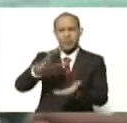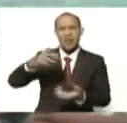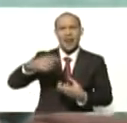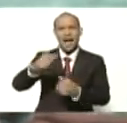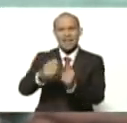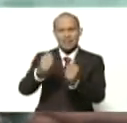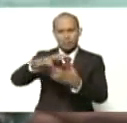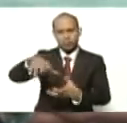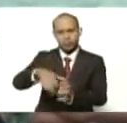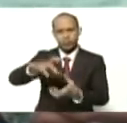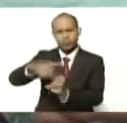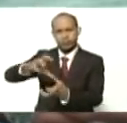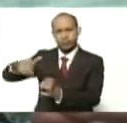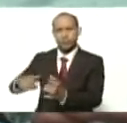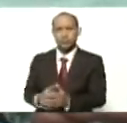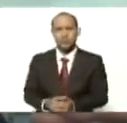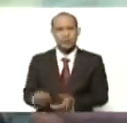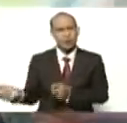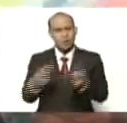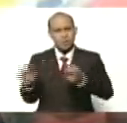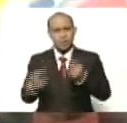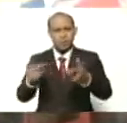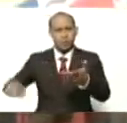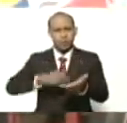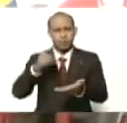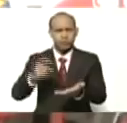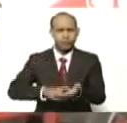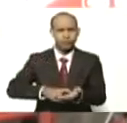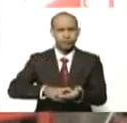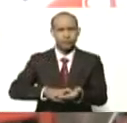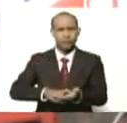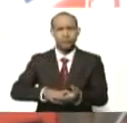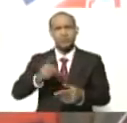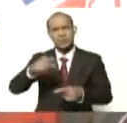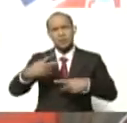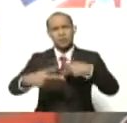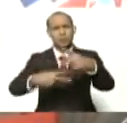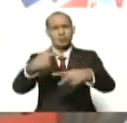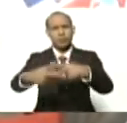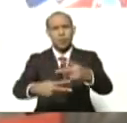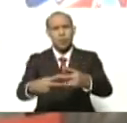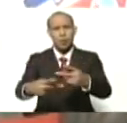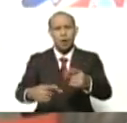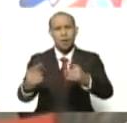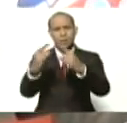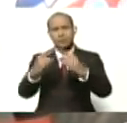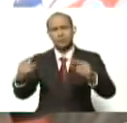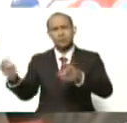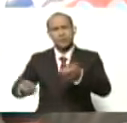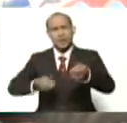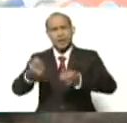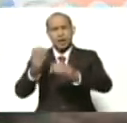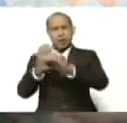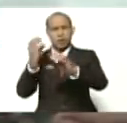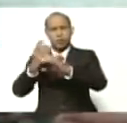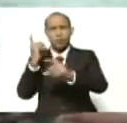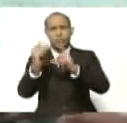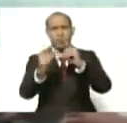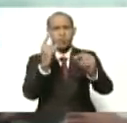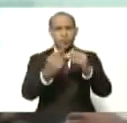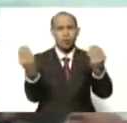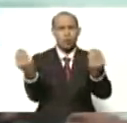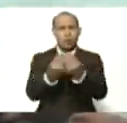la distribución fresca a través del programa caravana que usted fundó presidente nicolás maduro me acompaña olga